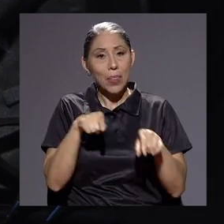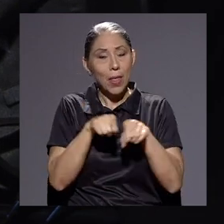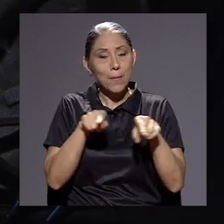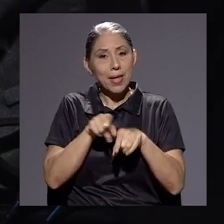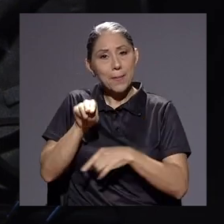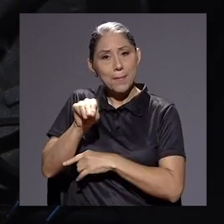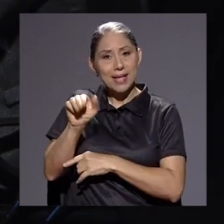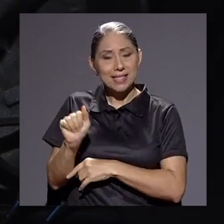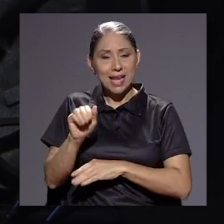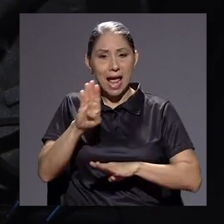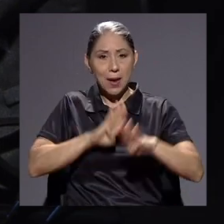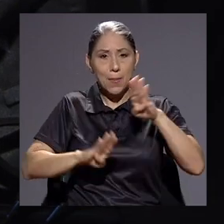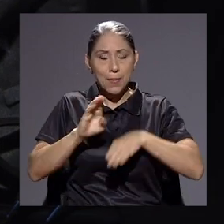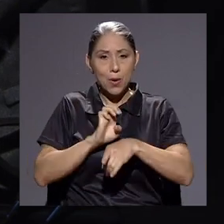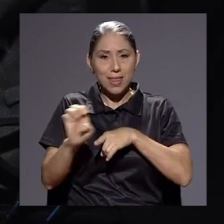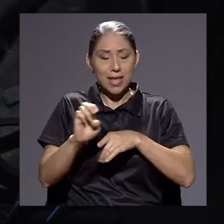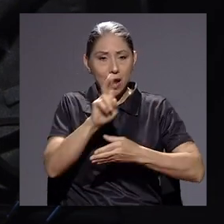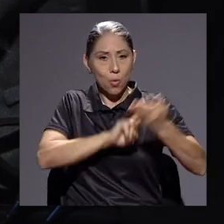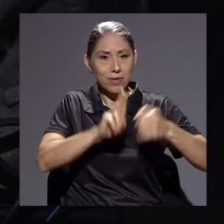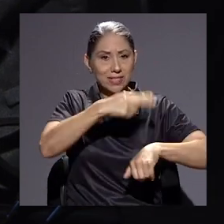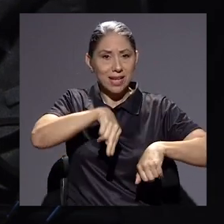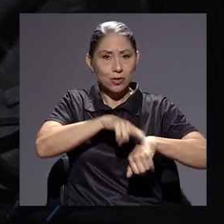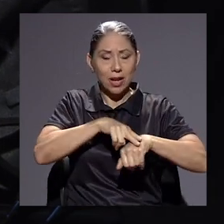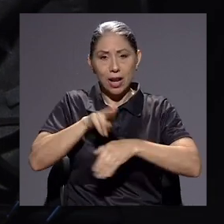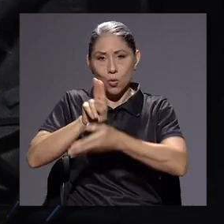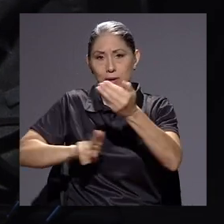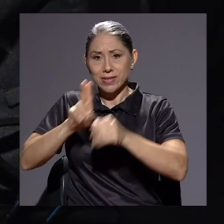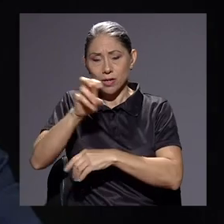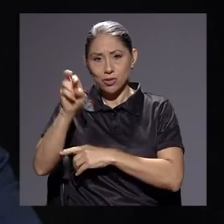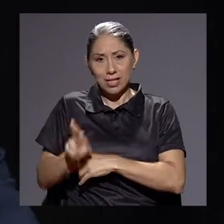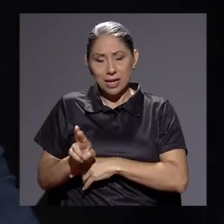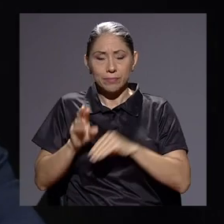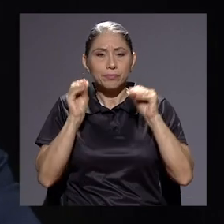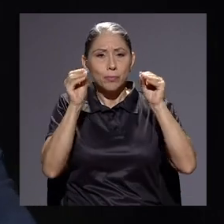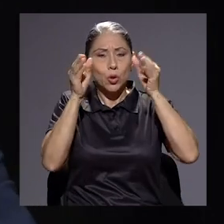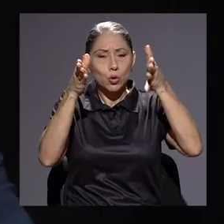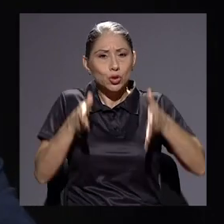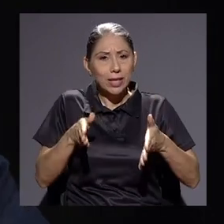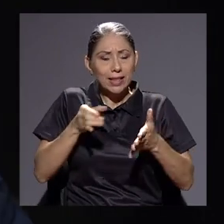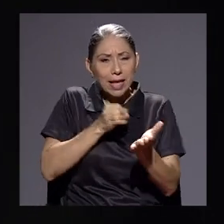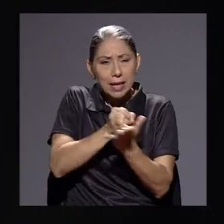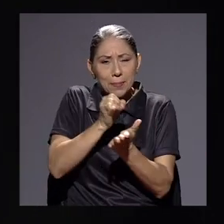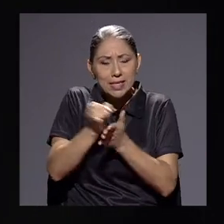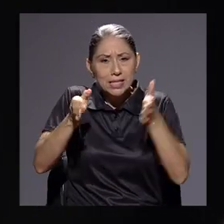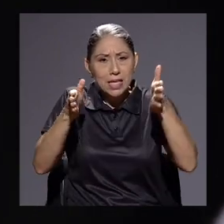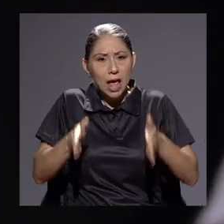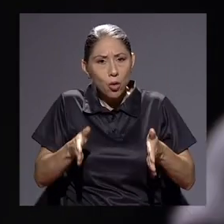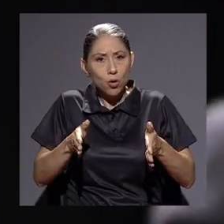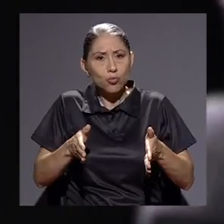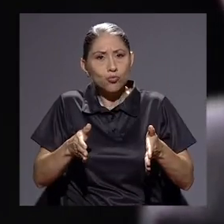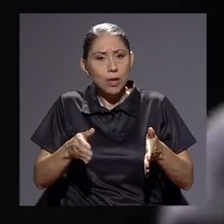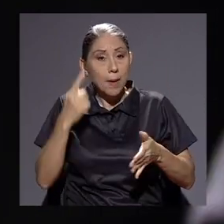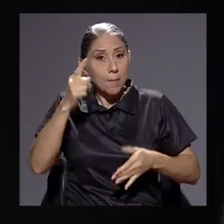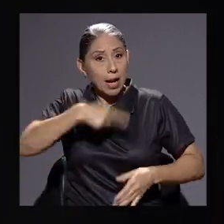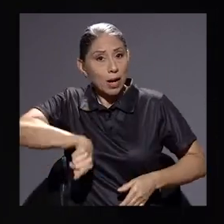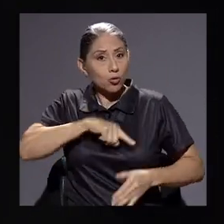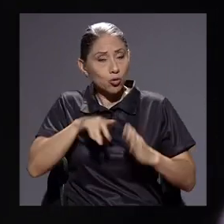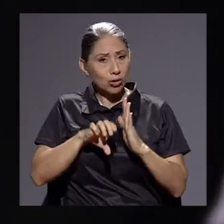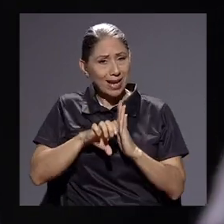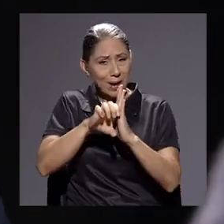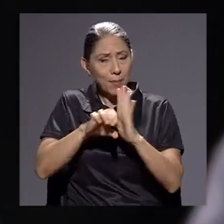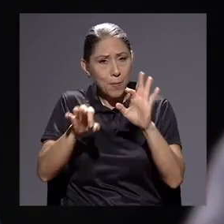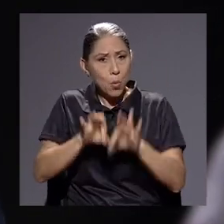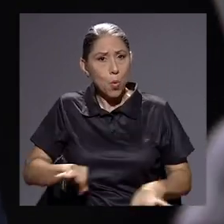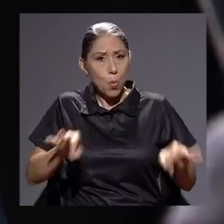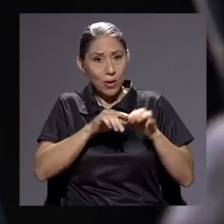maestría en bioética por la Universidad Nacional y la Universidad de Costa Rica, docente, investigador, un referente y para nosotros muy